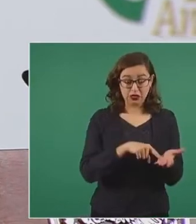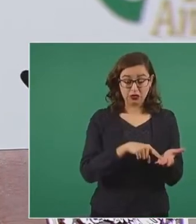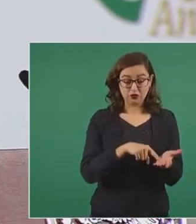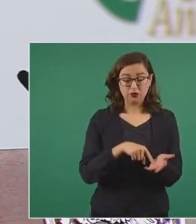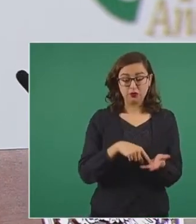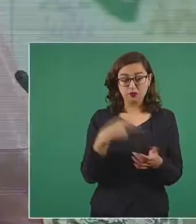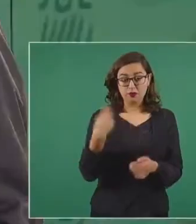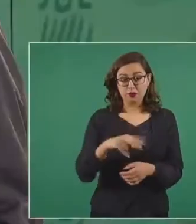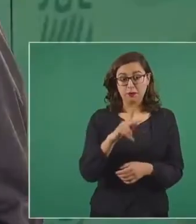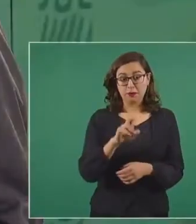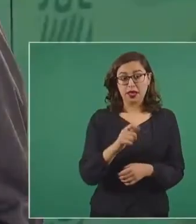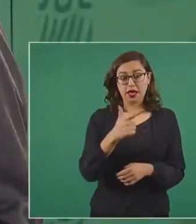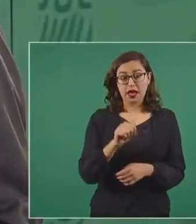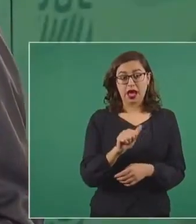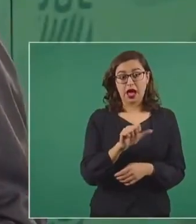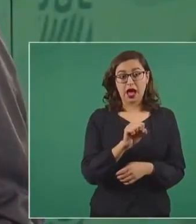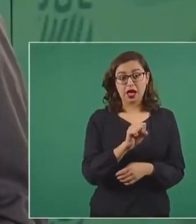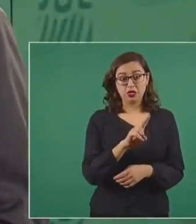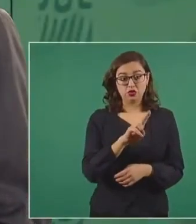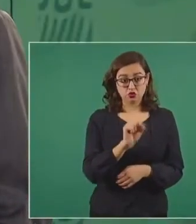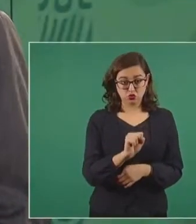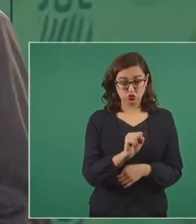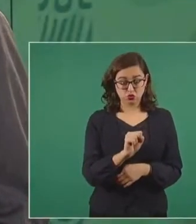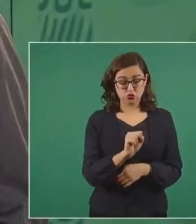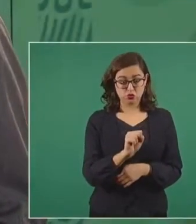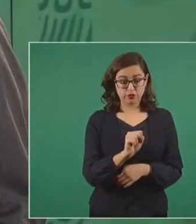Pegasus, para espiar.